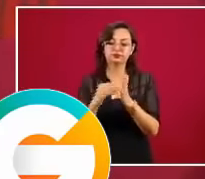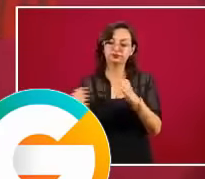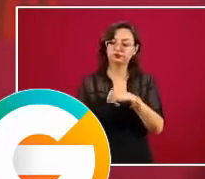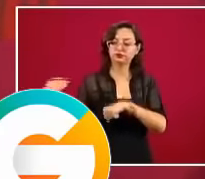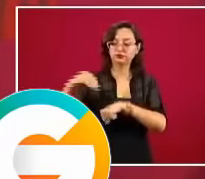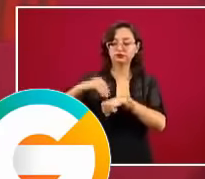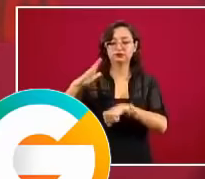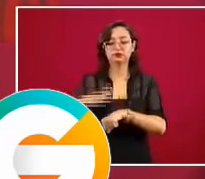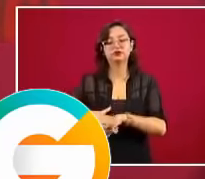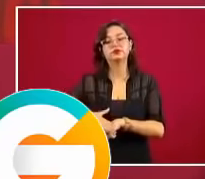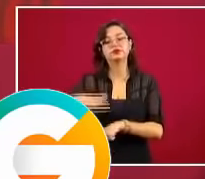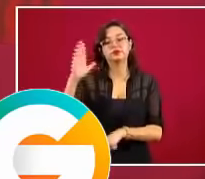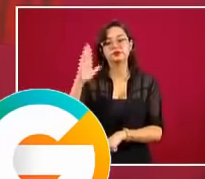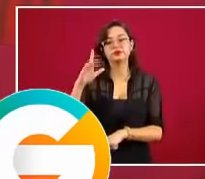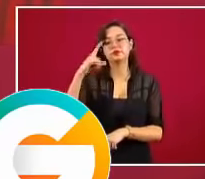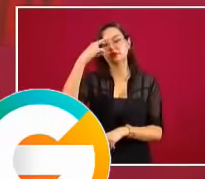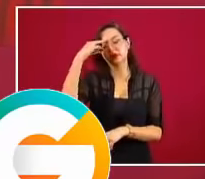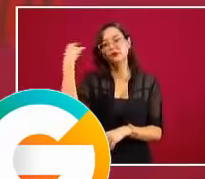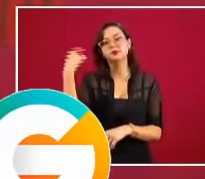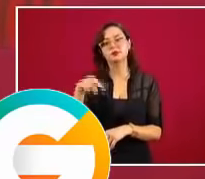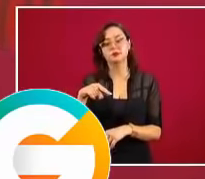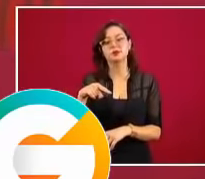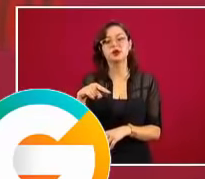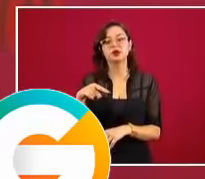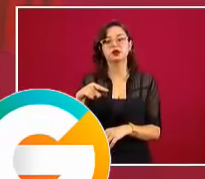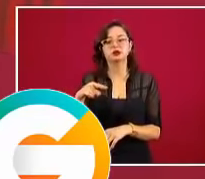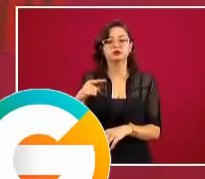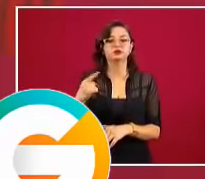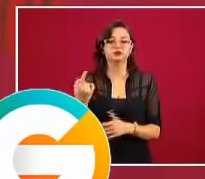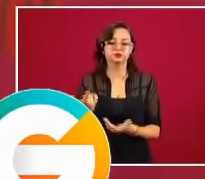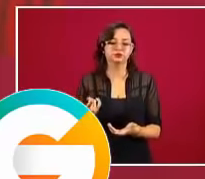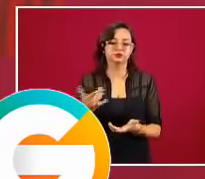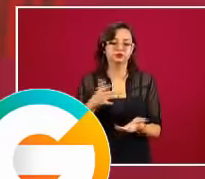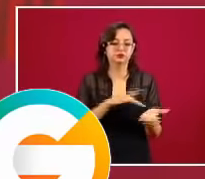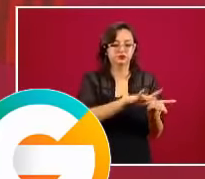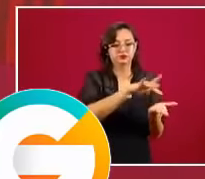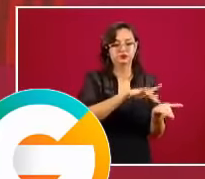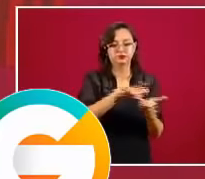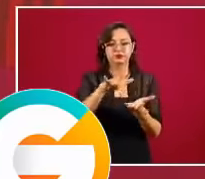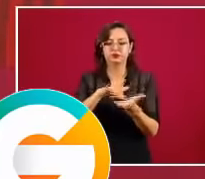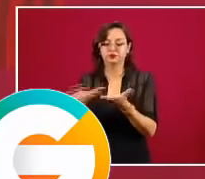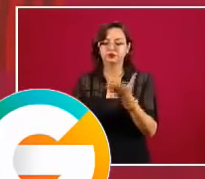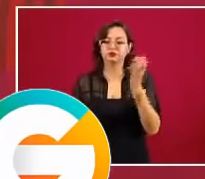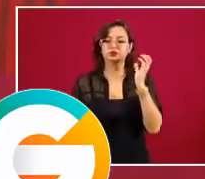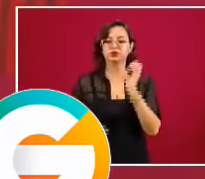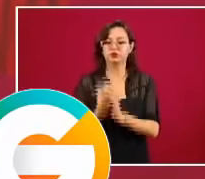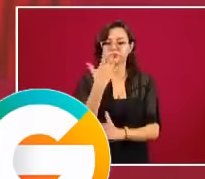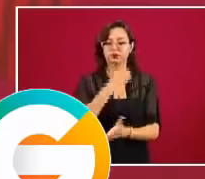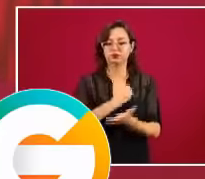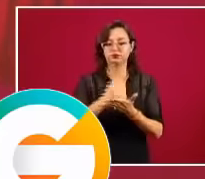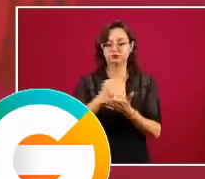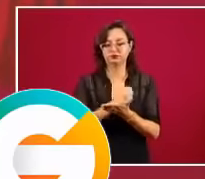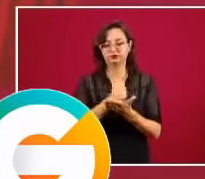para financiar este millón de nuevos créditos.